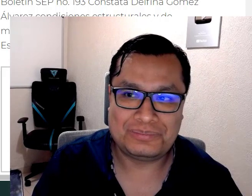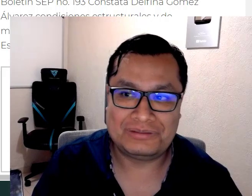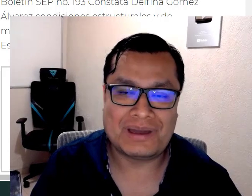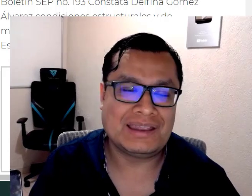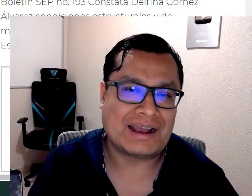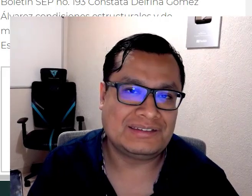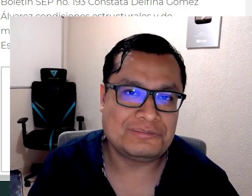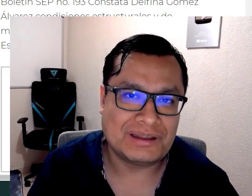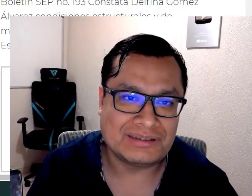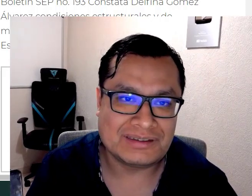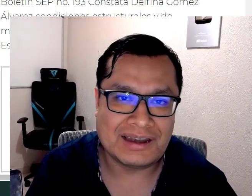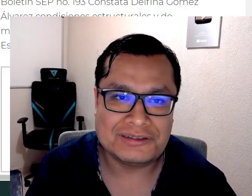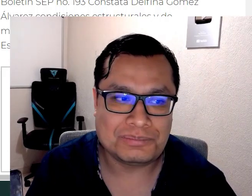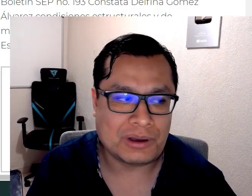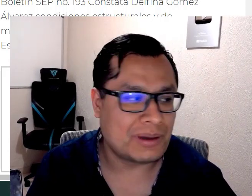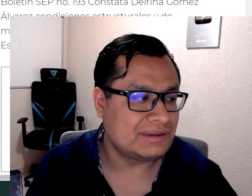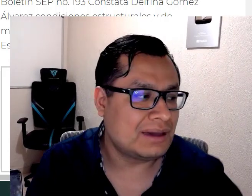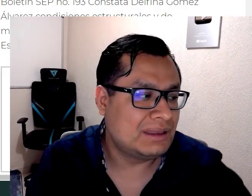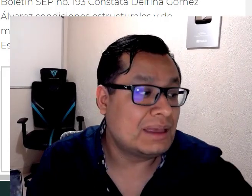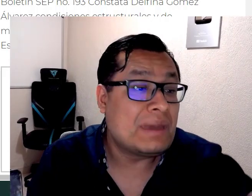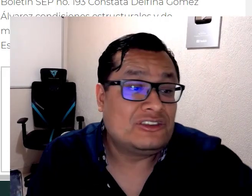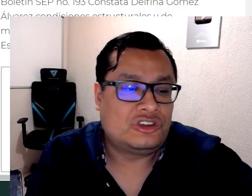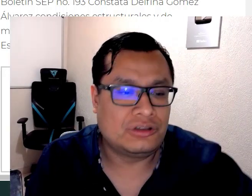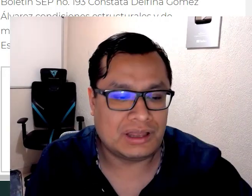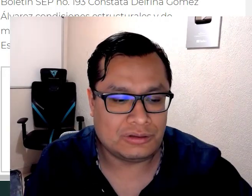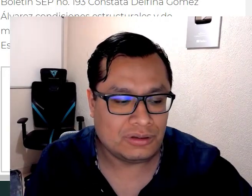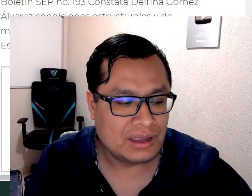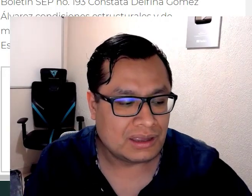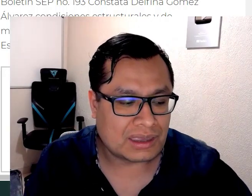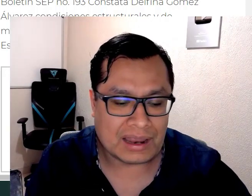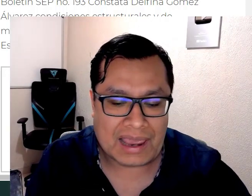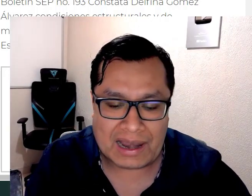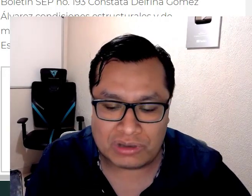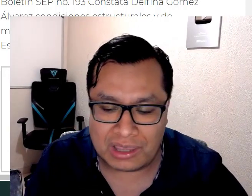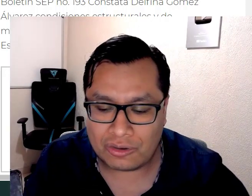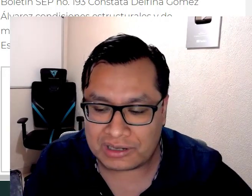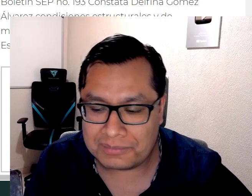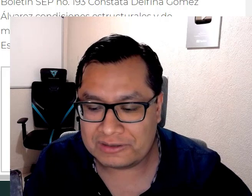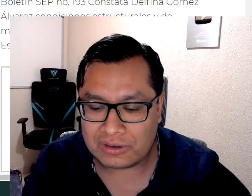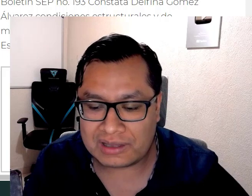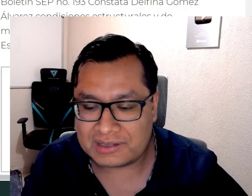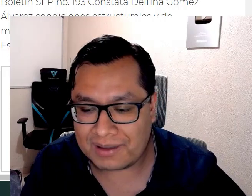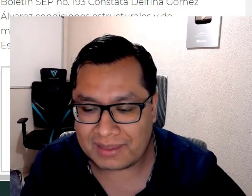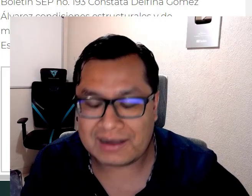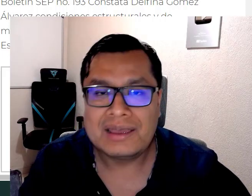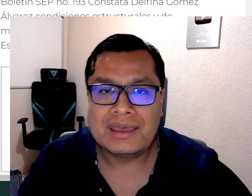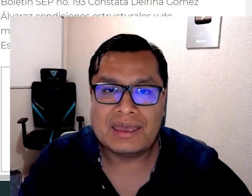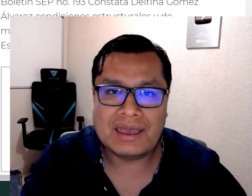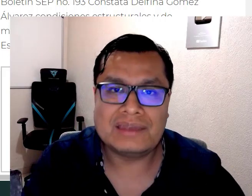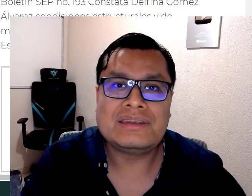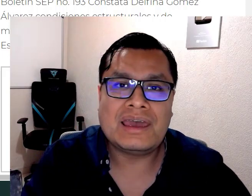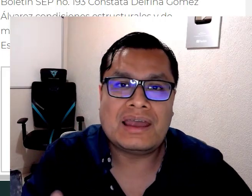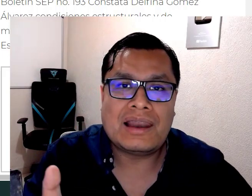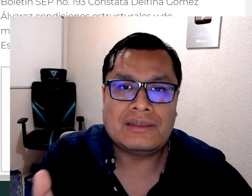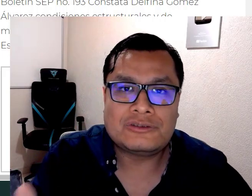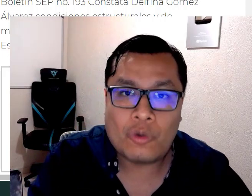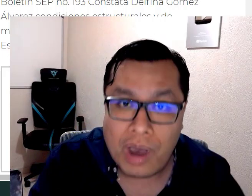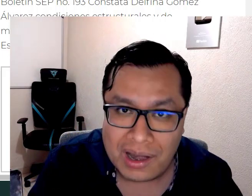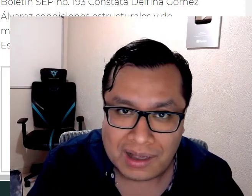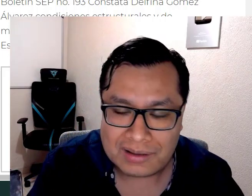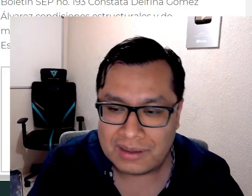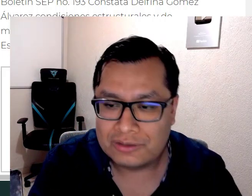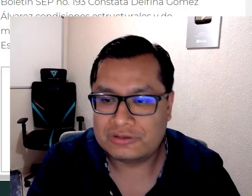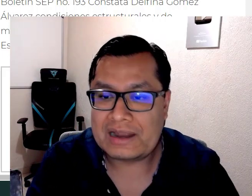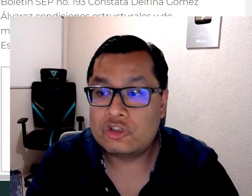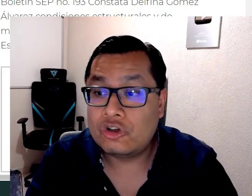pues vayan a clases presenciales pero básicamente mencionando que el único servicio que se va a dar es en la escuela